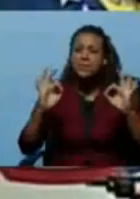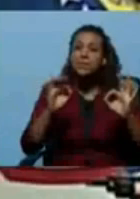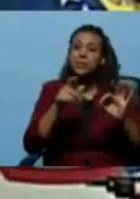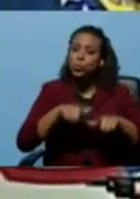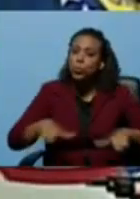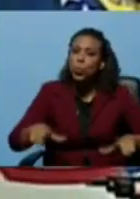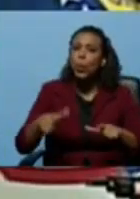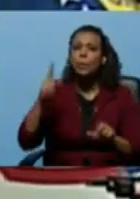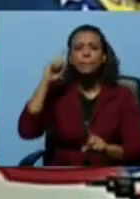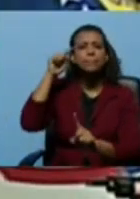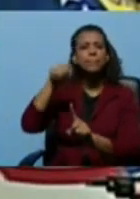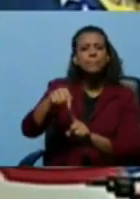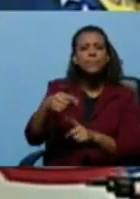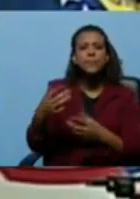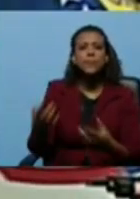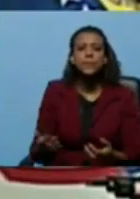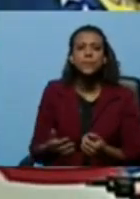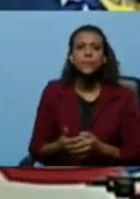ellos.